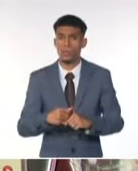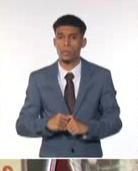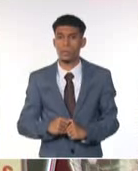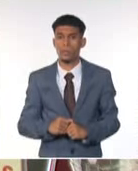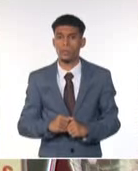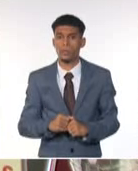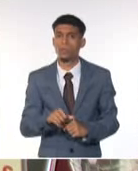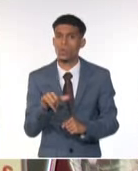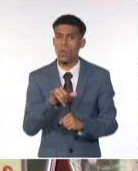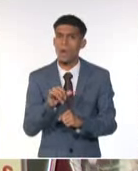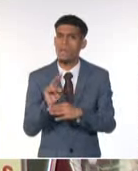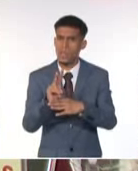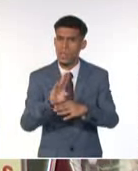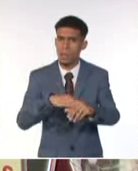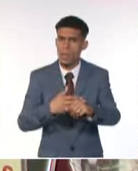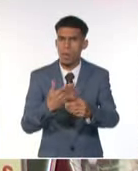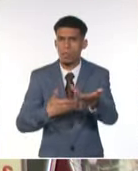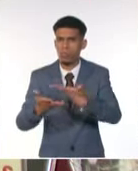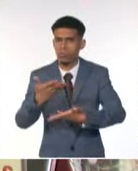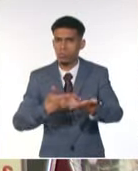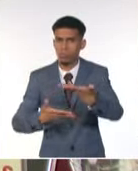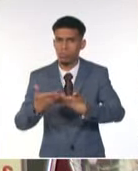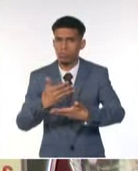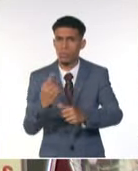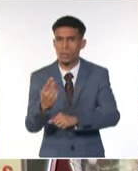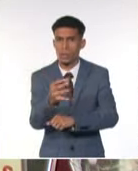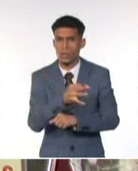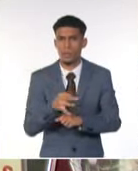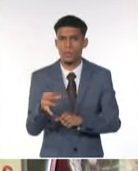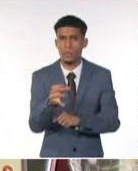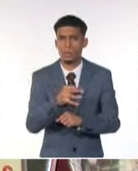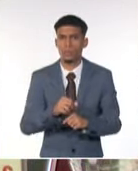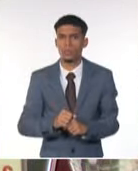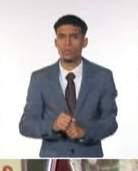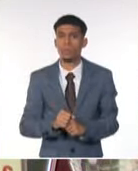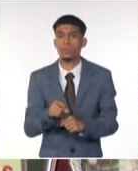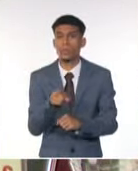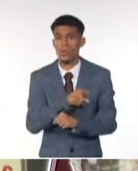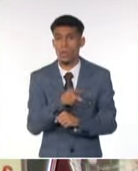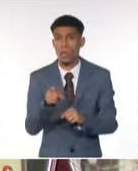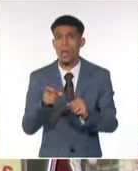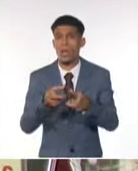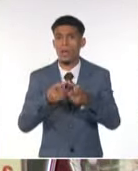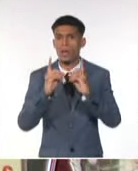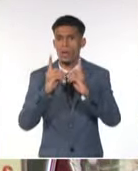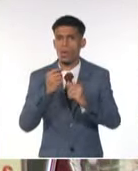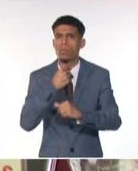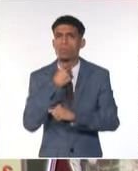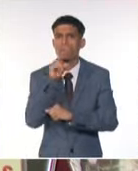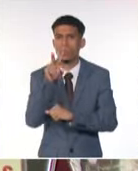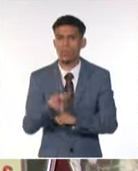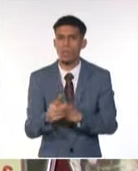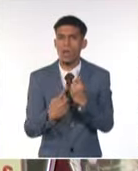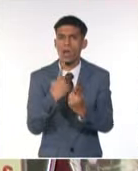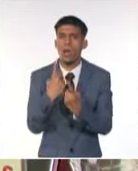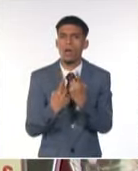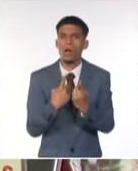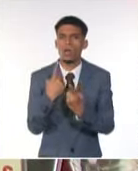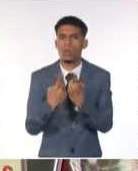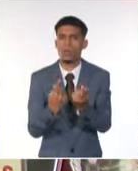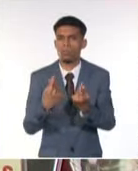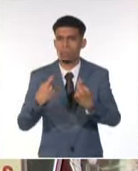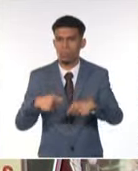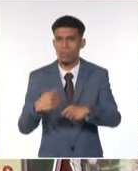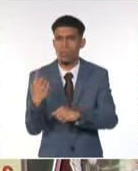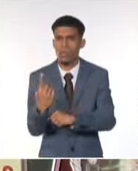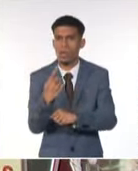intercambios a nivel de cada uno de los territorios, ha realizado una evaluación y se han adoptado decisiones en cada uno de los